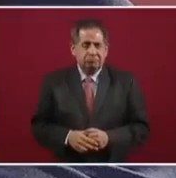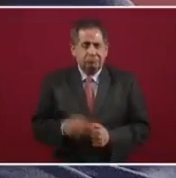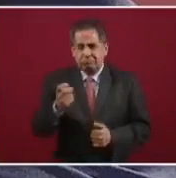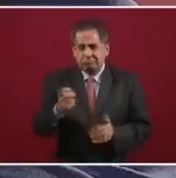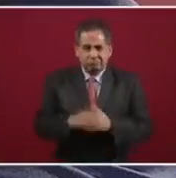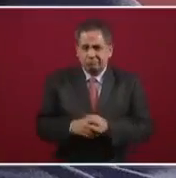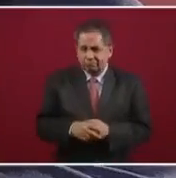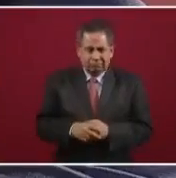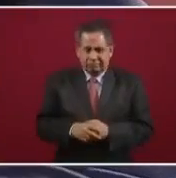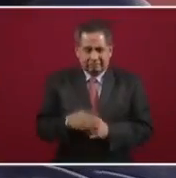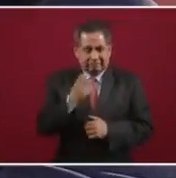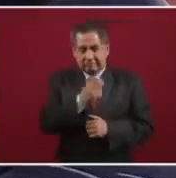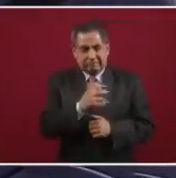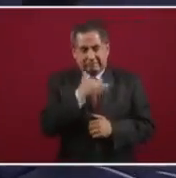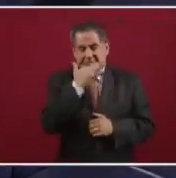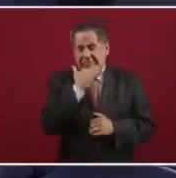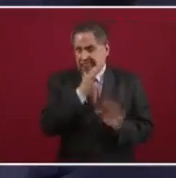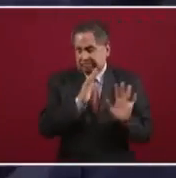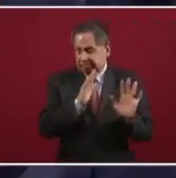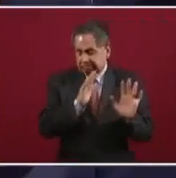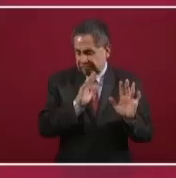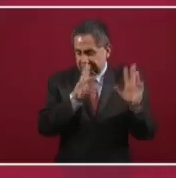es una mancha